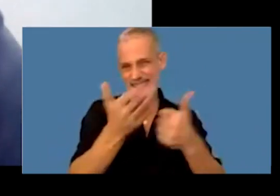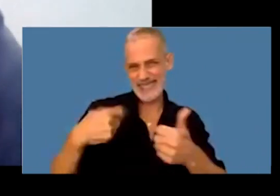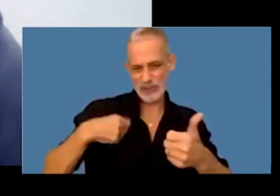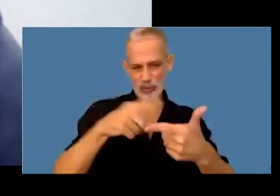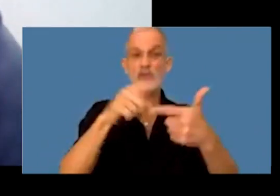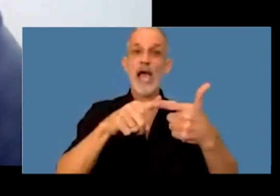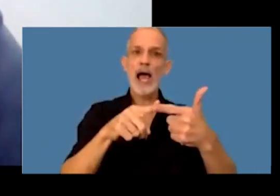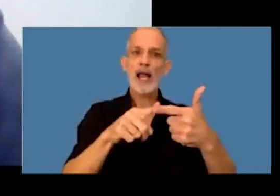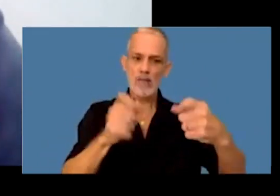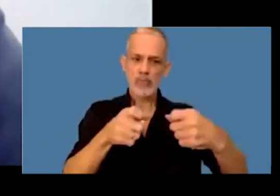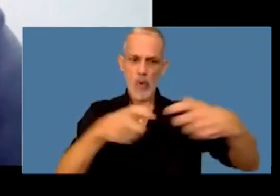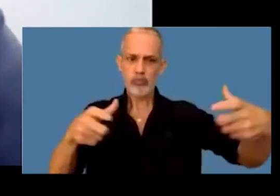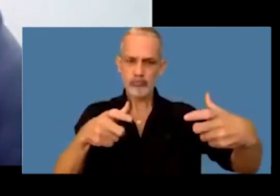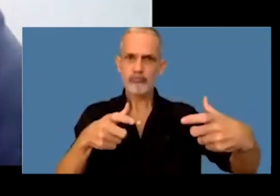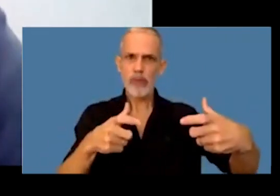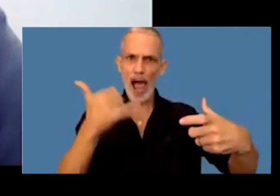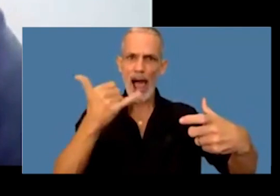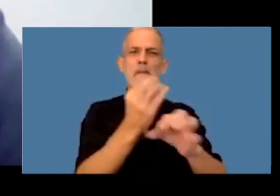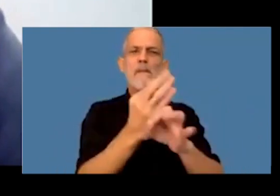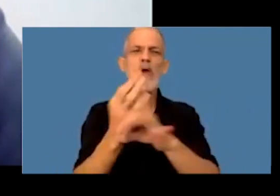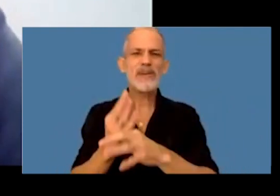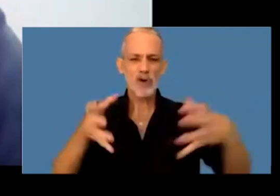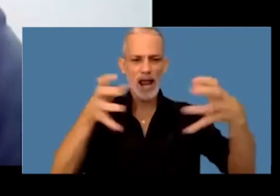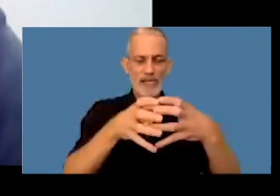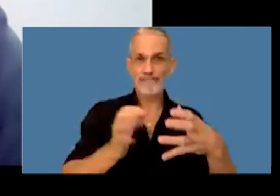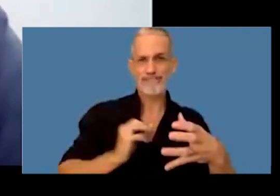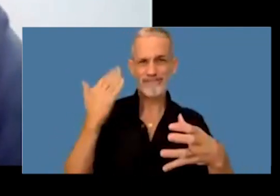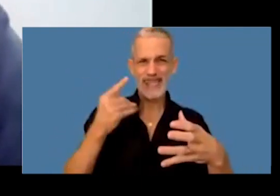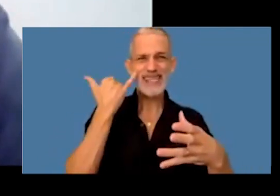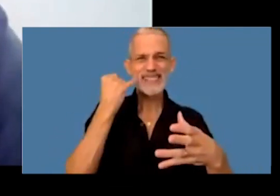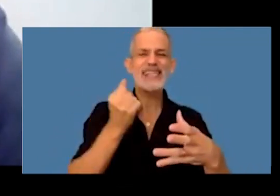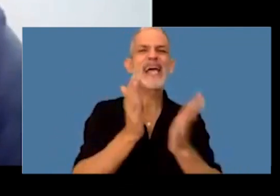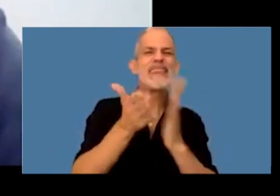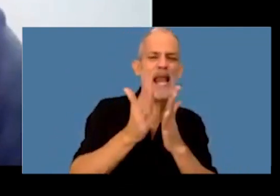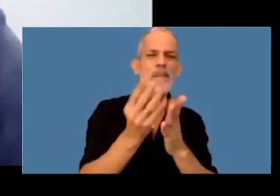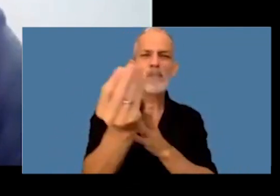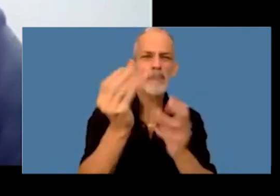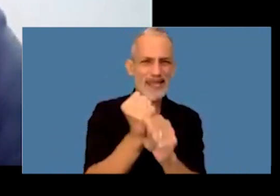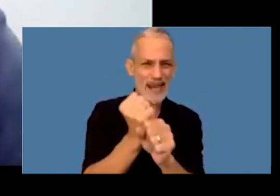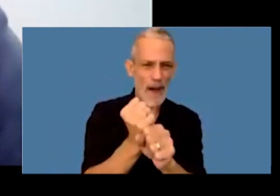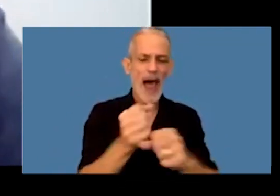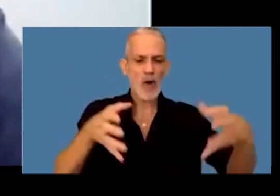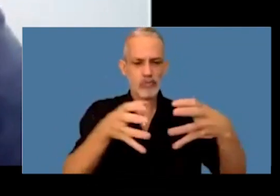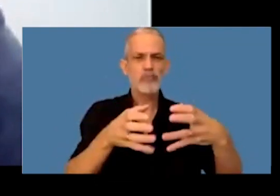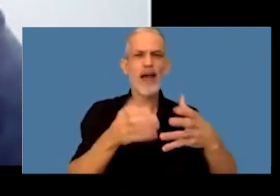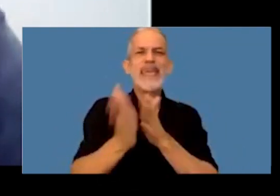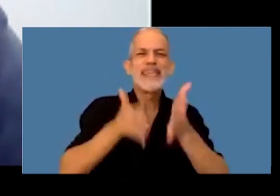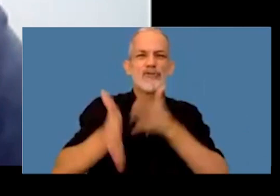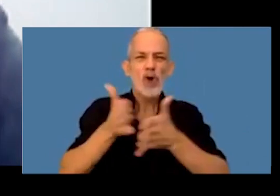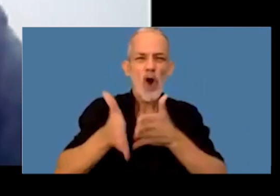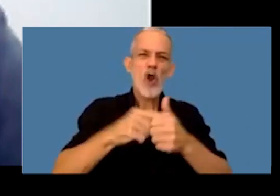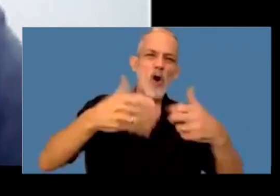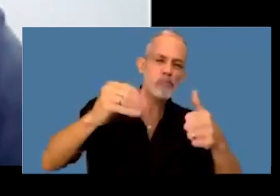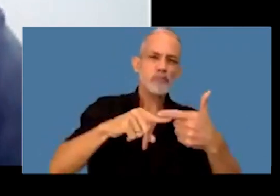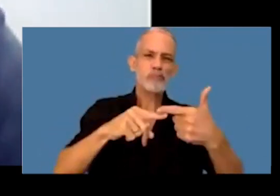amplía con nuevas profesiones desde ya unos años, que puede ser un terapeuta ocupacional, que puede ser un kinesiólogo, un fisiatra,